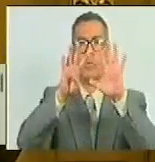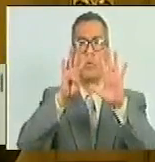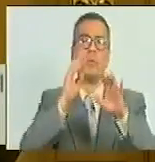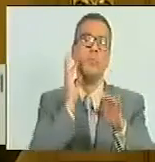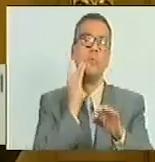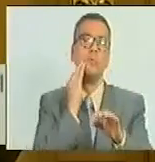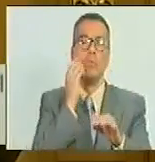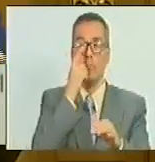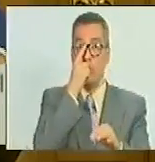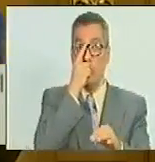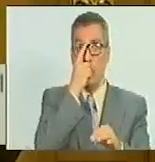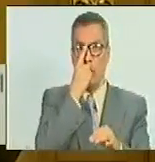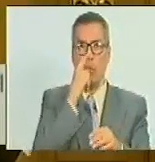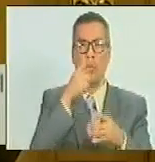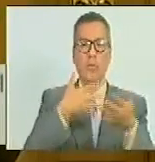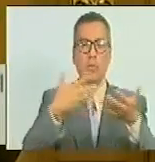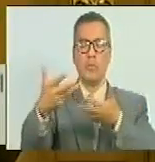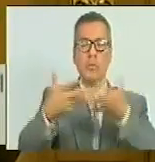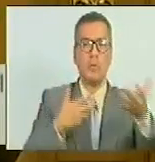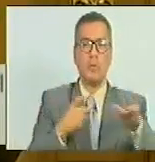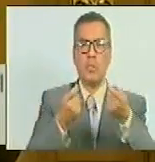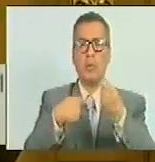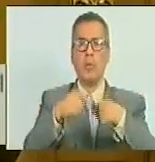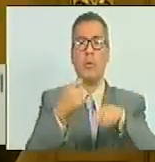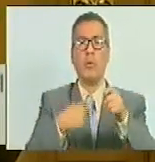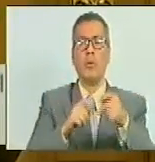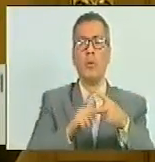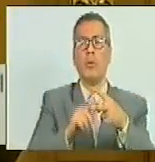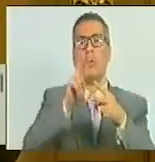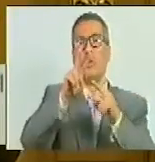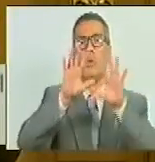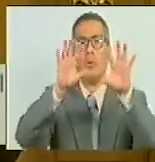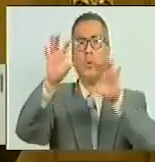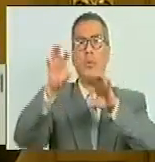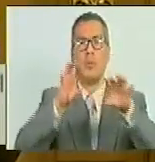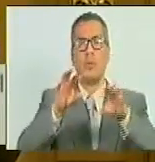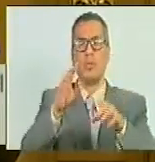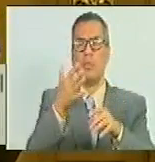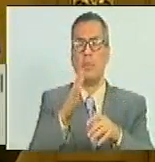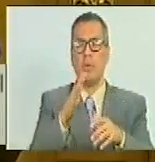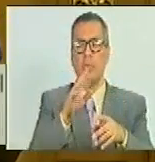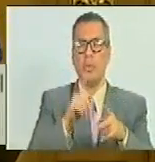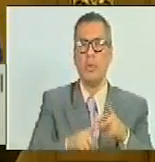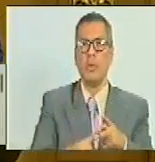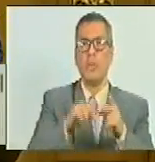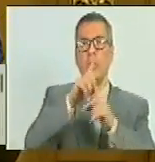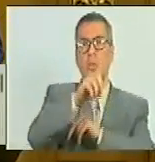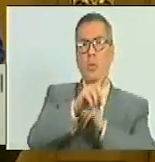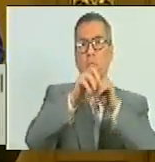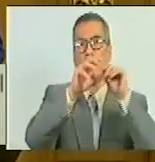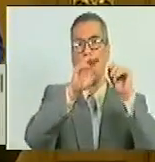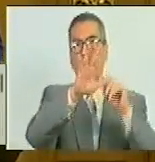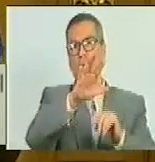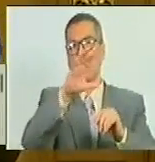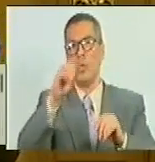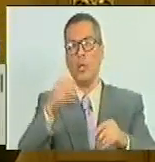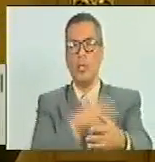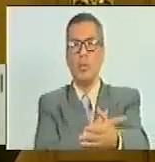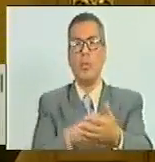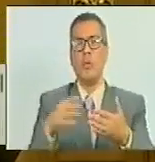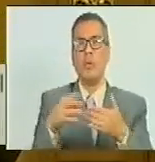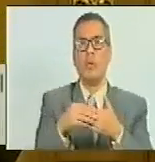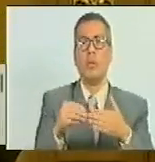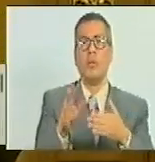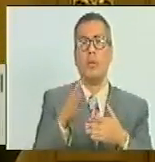2019, el intercambio comercial entre ambas naciones era de aproximadamente 150 millones de